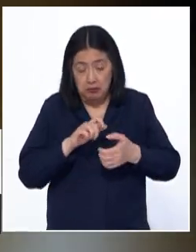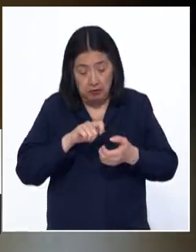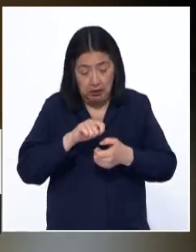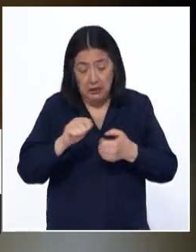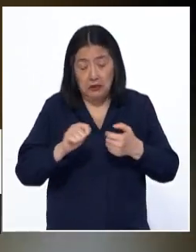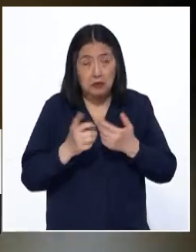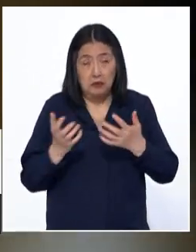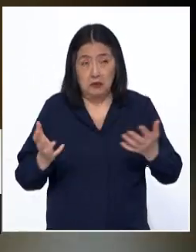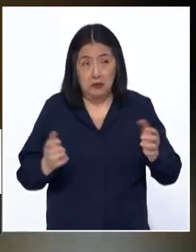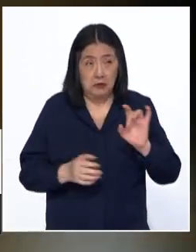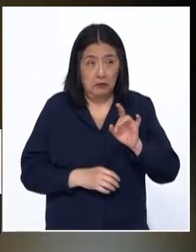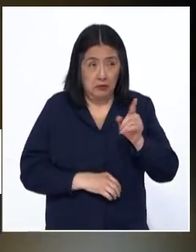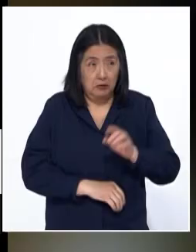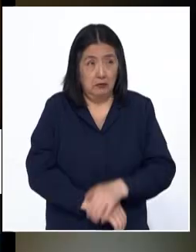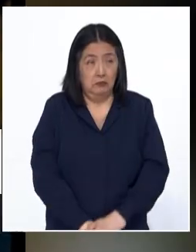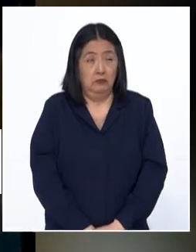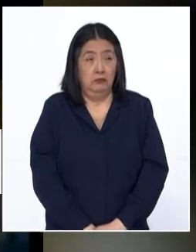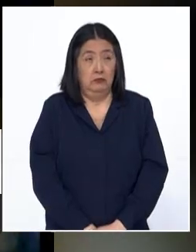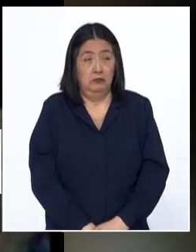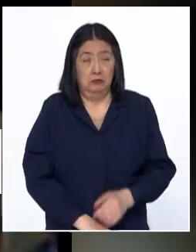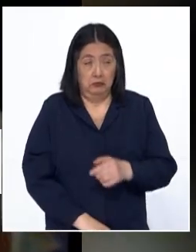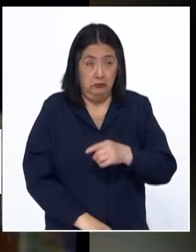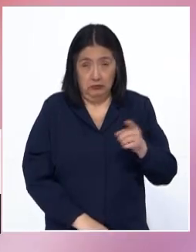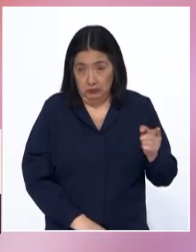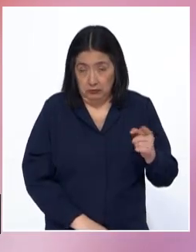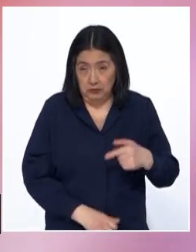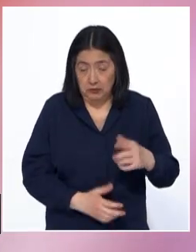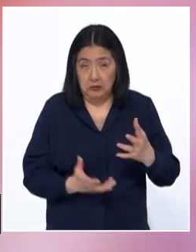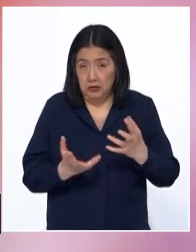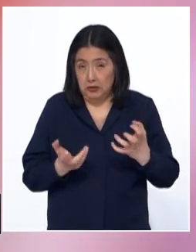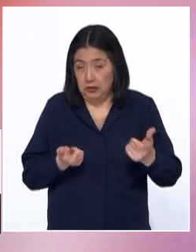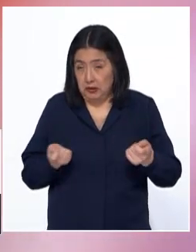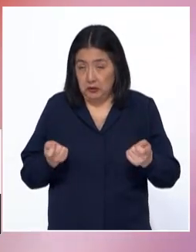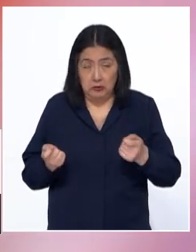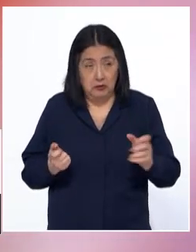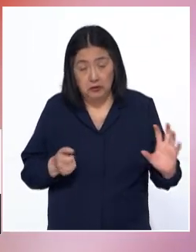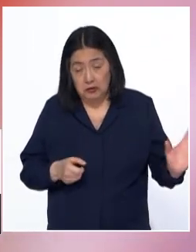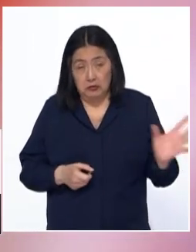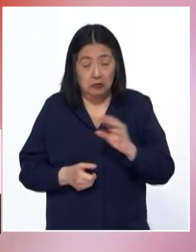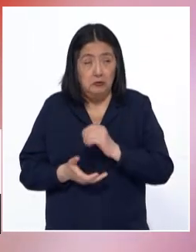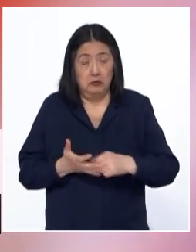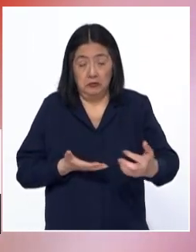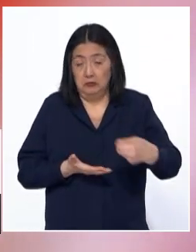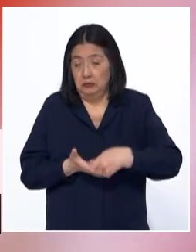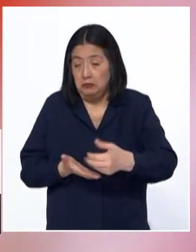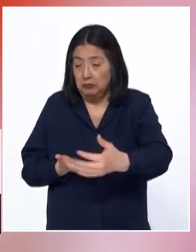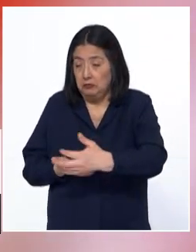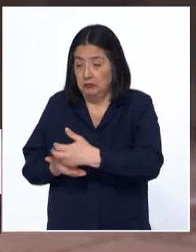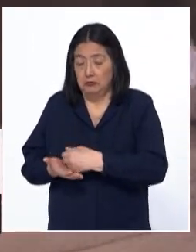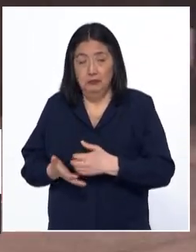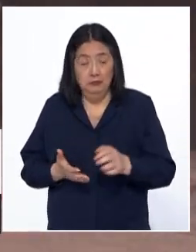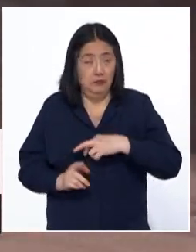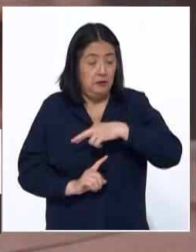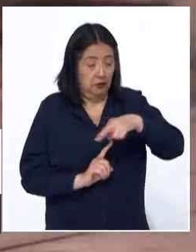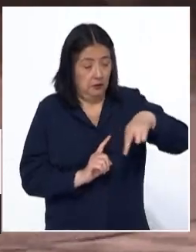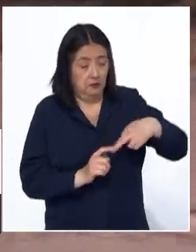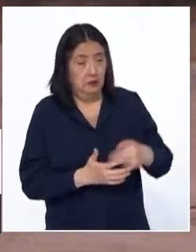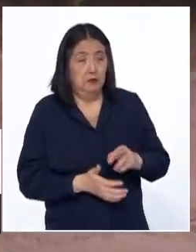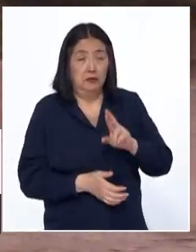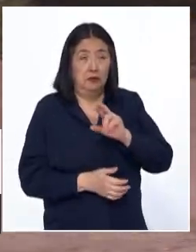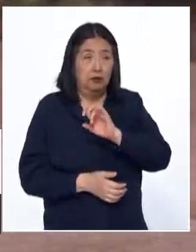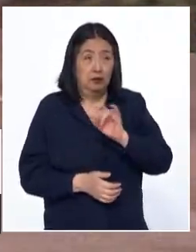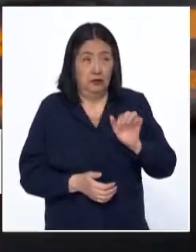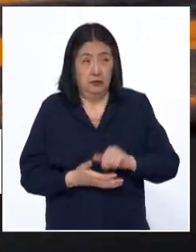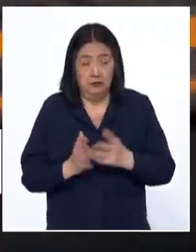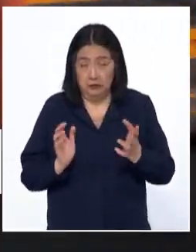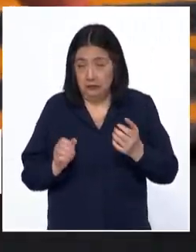demás objetos que emplea. Ellos son quienes buscan tener el control total del cobro de cupos en los alrededores de Rizo,